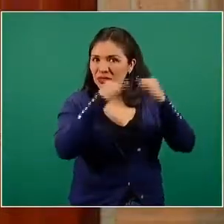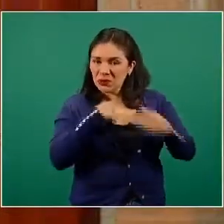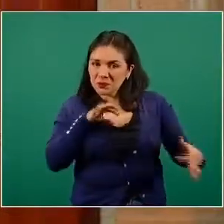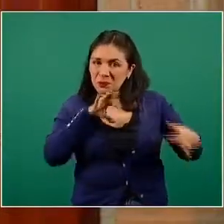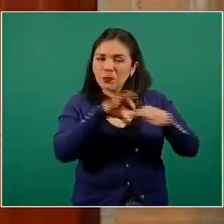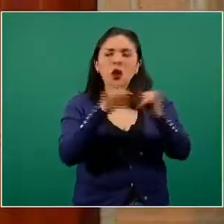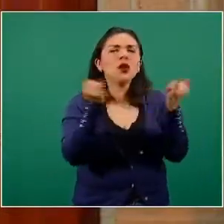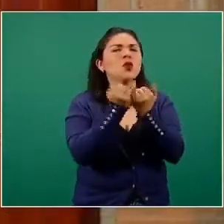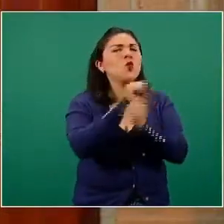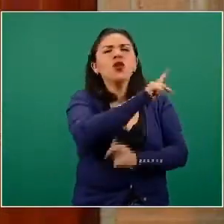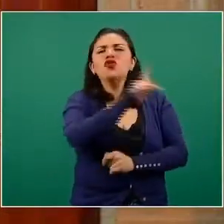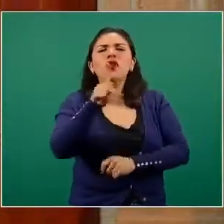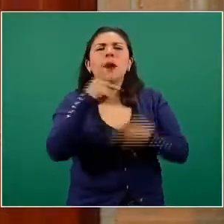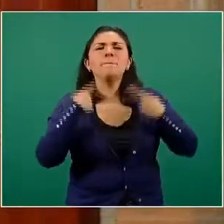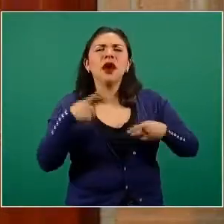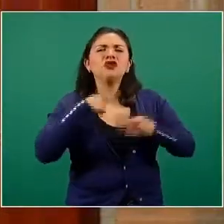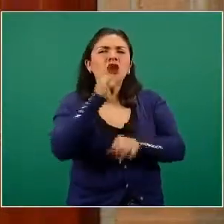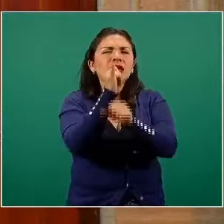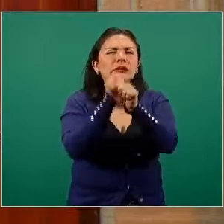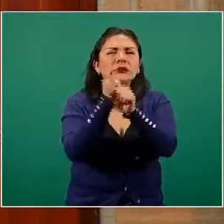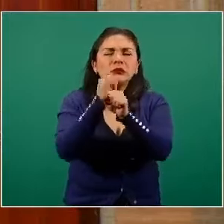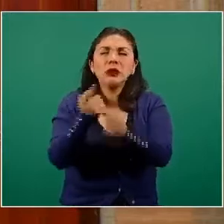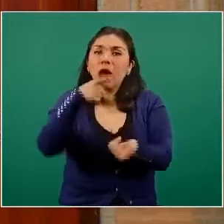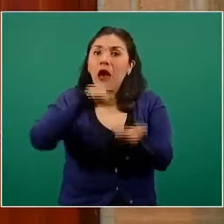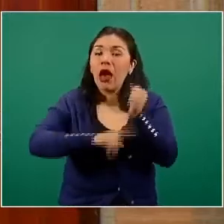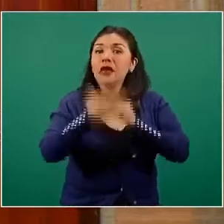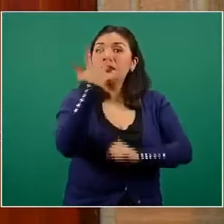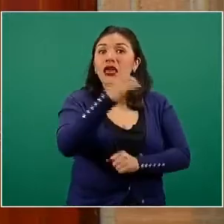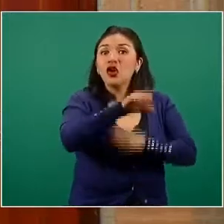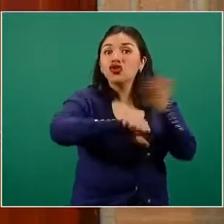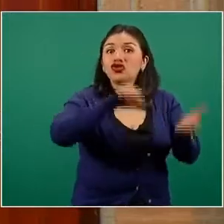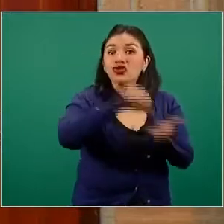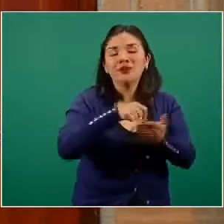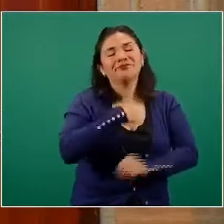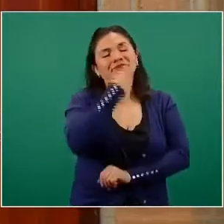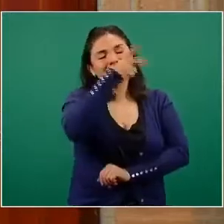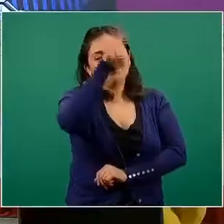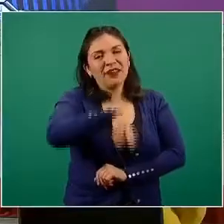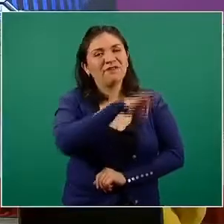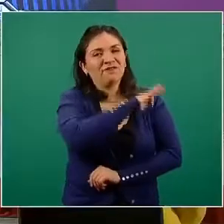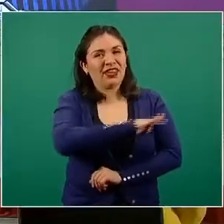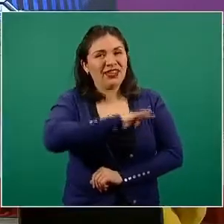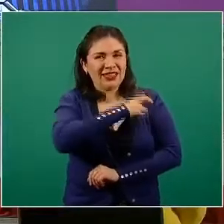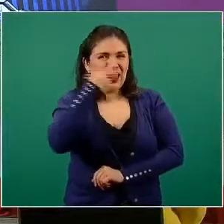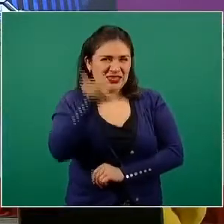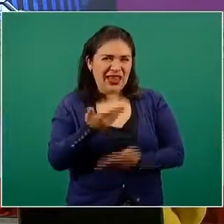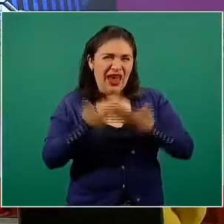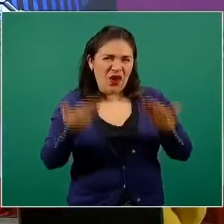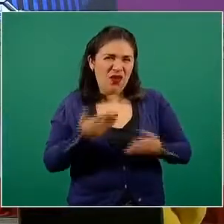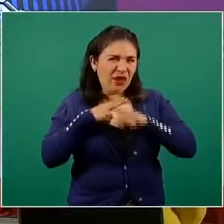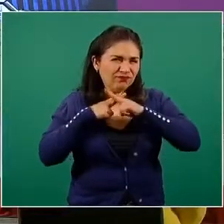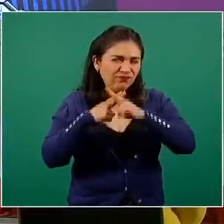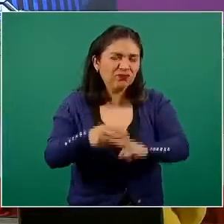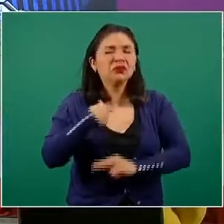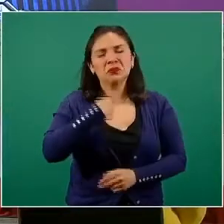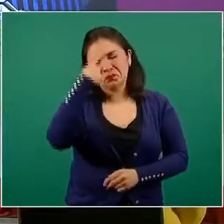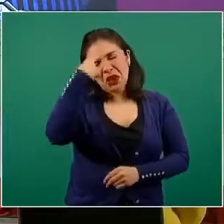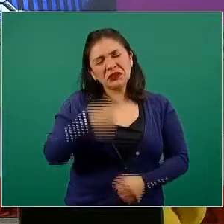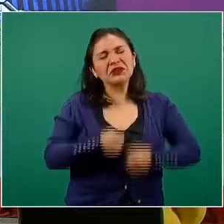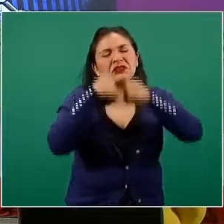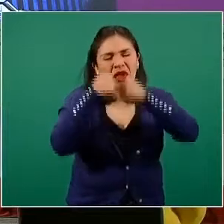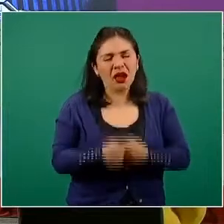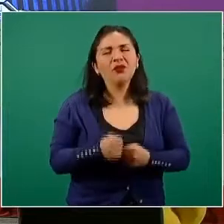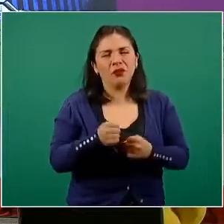los investigadores de sus 5 centros de investigación, pues felicidades por este aniversario, y estoy seguro